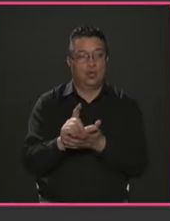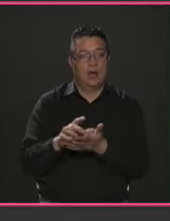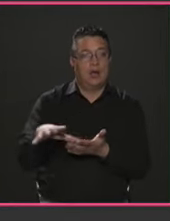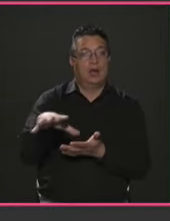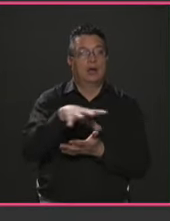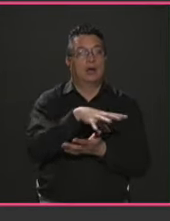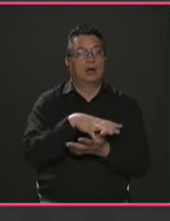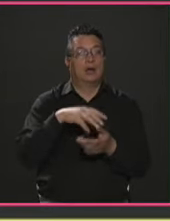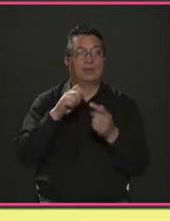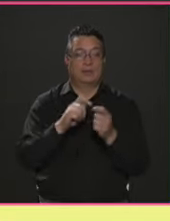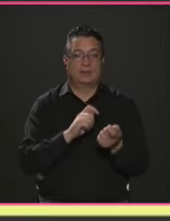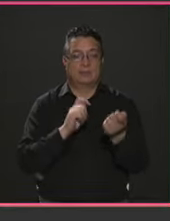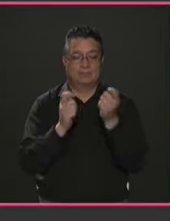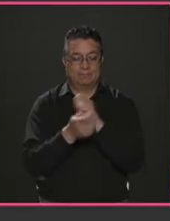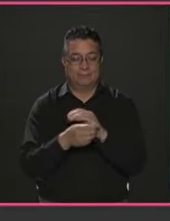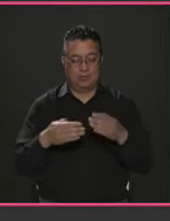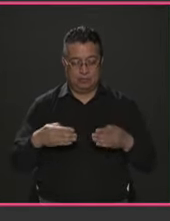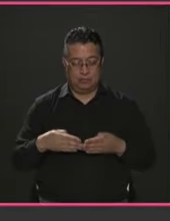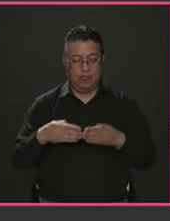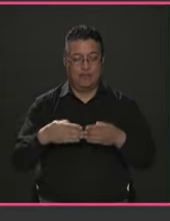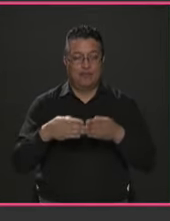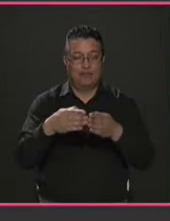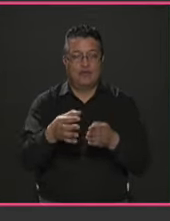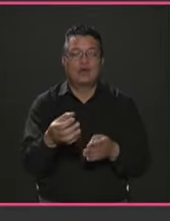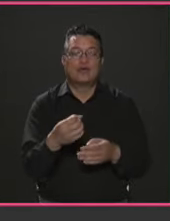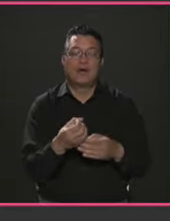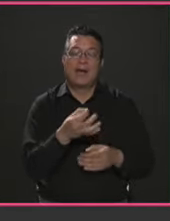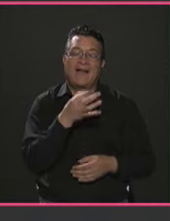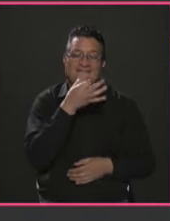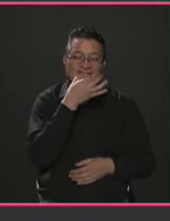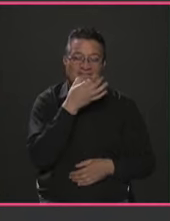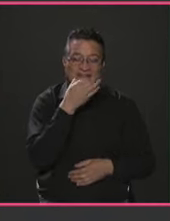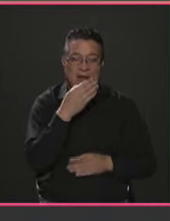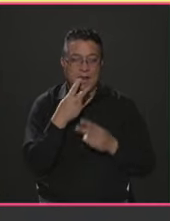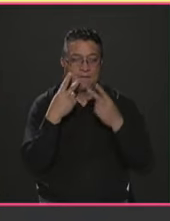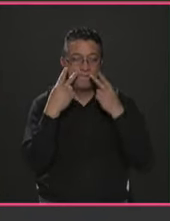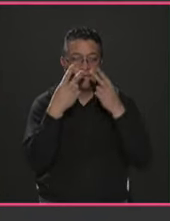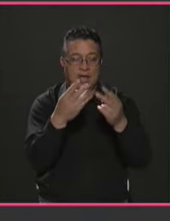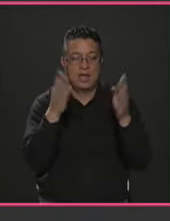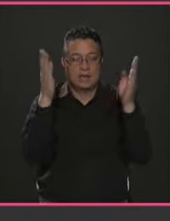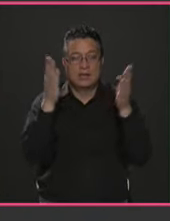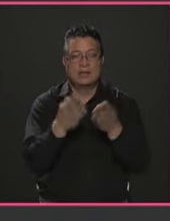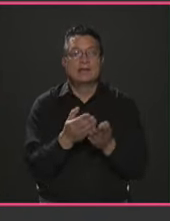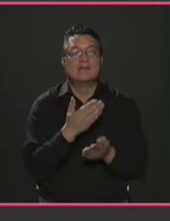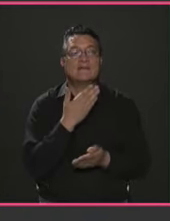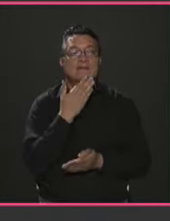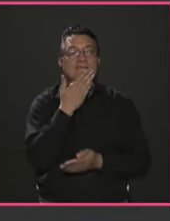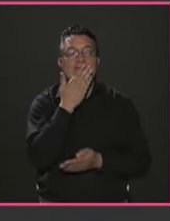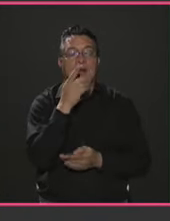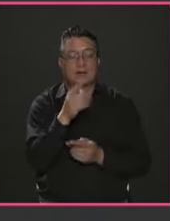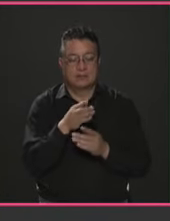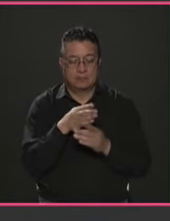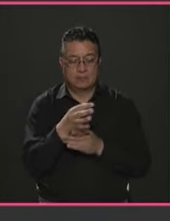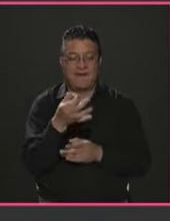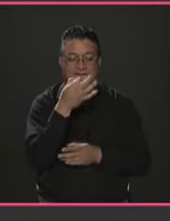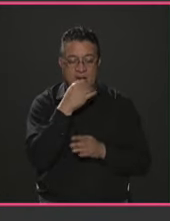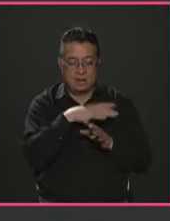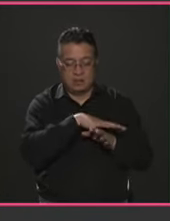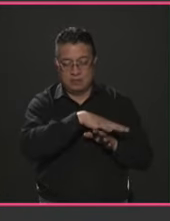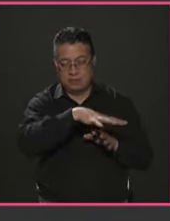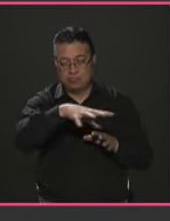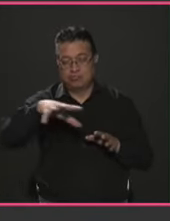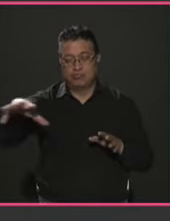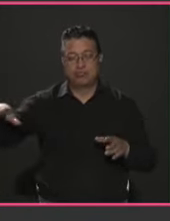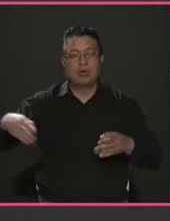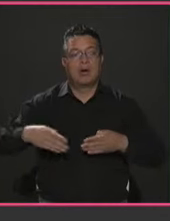se puede transformar en el puerto verde para los viajes a la antártica y para este corredor verde de los del